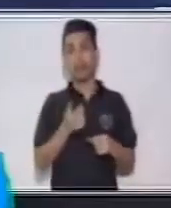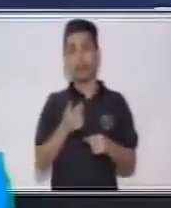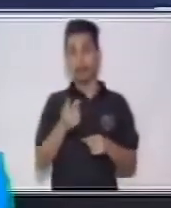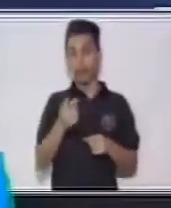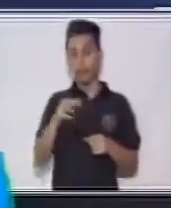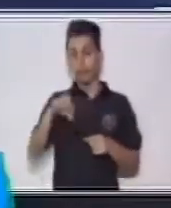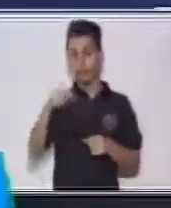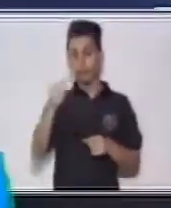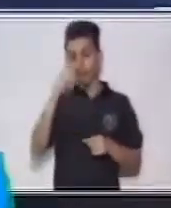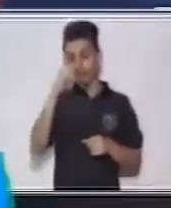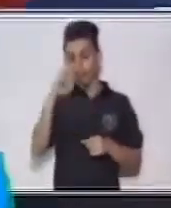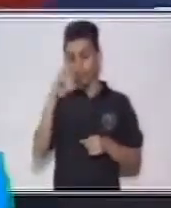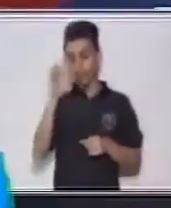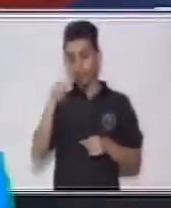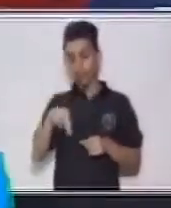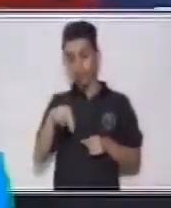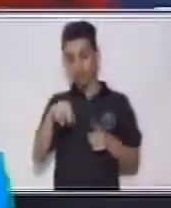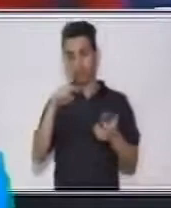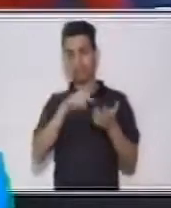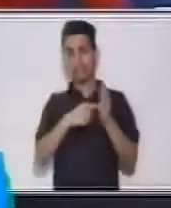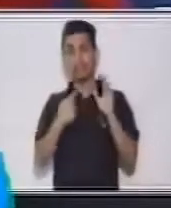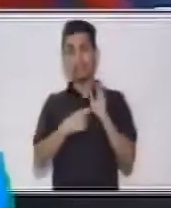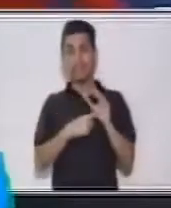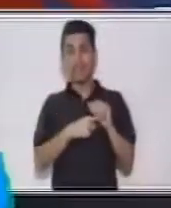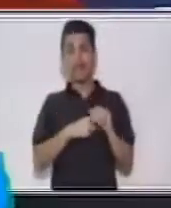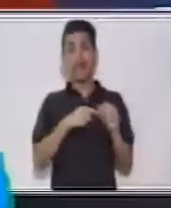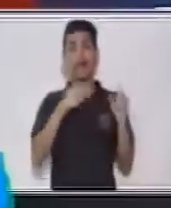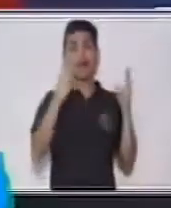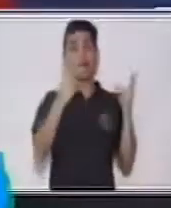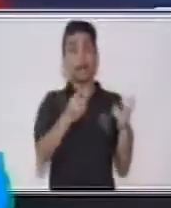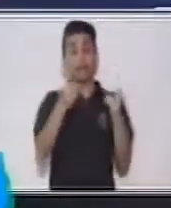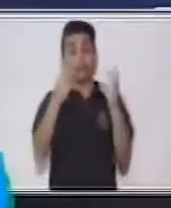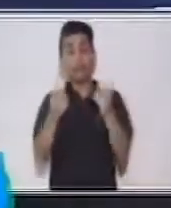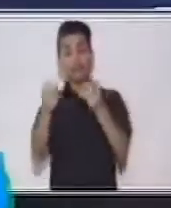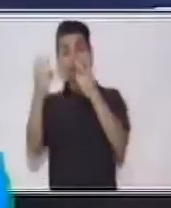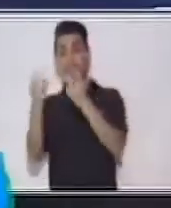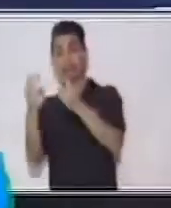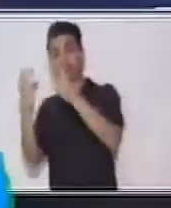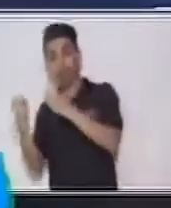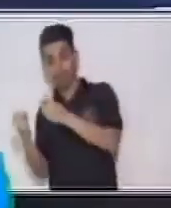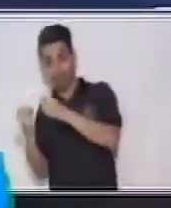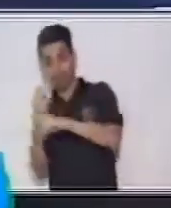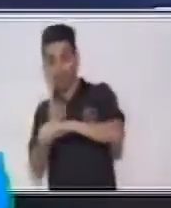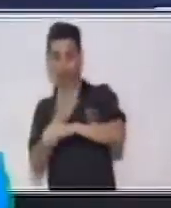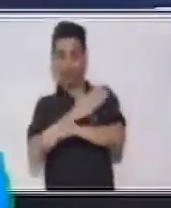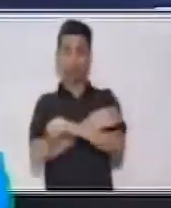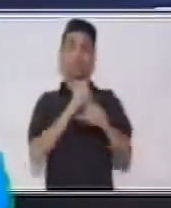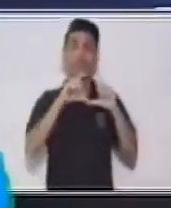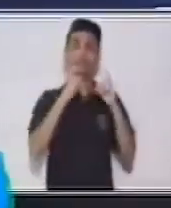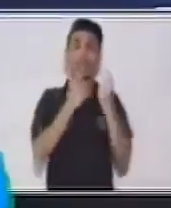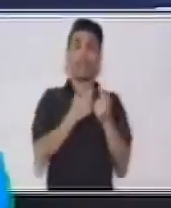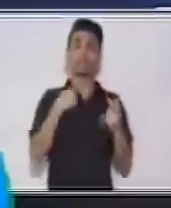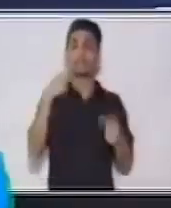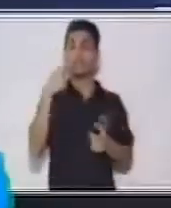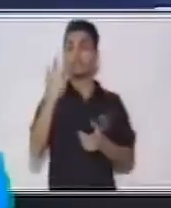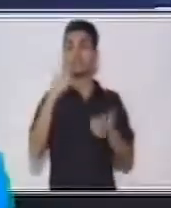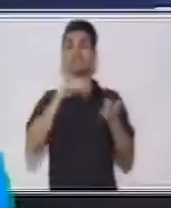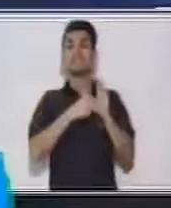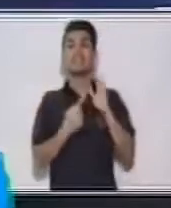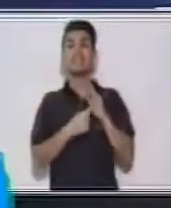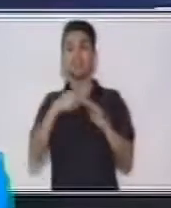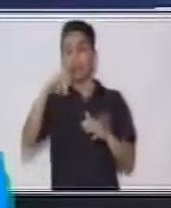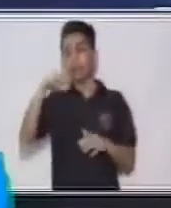recordemos la clase anterior en la clase anterior vimos la definición de que era un patrón